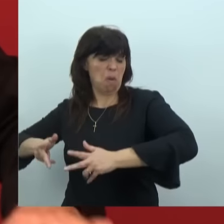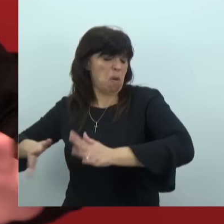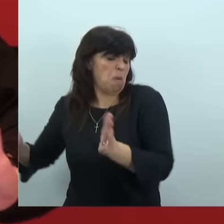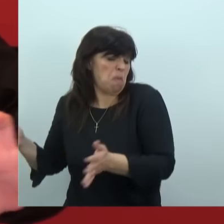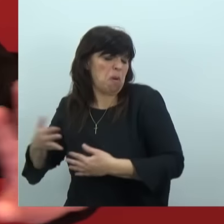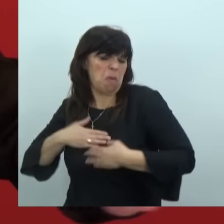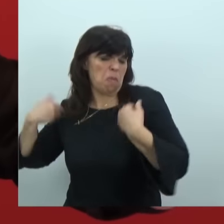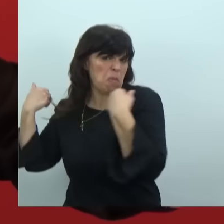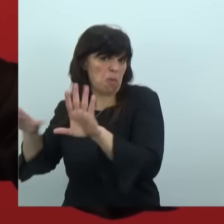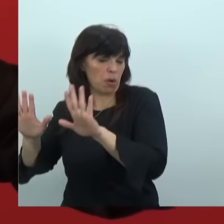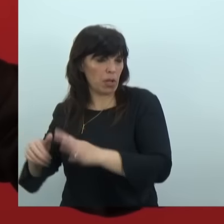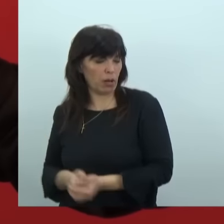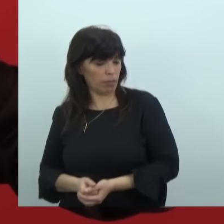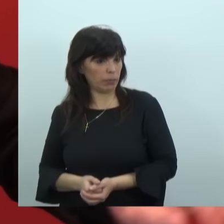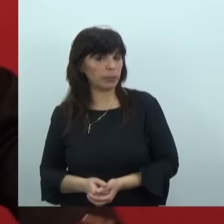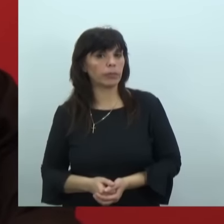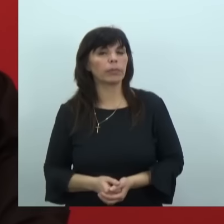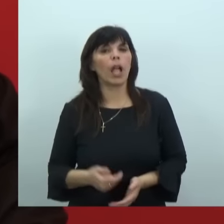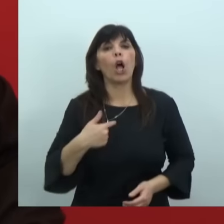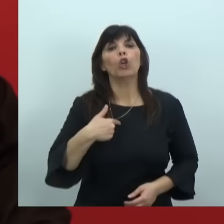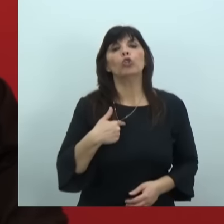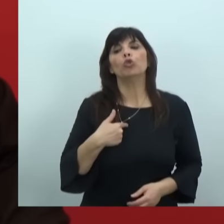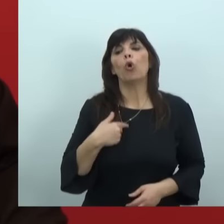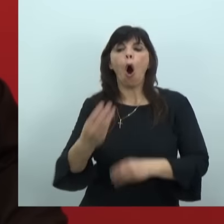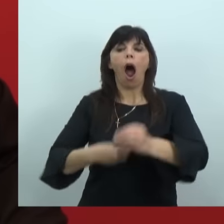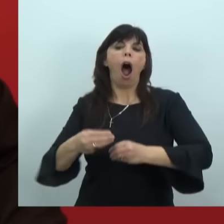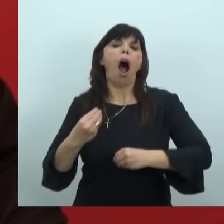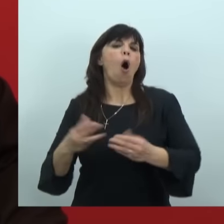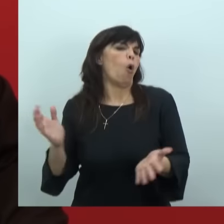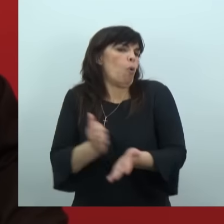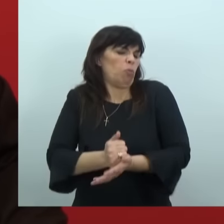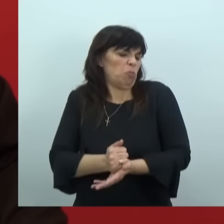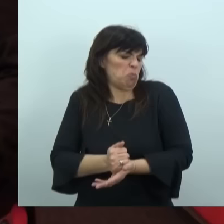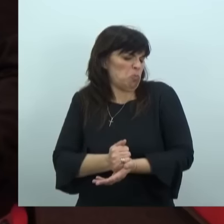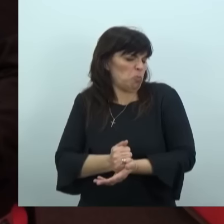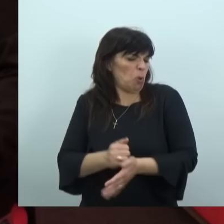Dios ya me perdonará todo, yo puedo vivir como yo quiera.